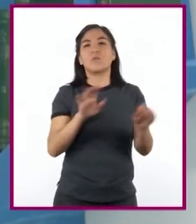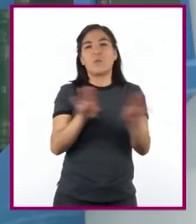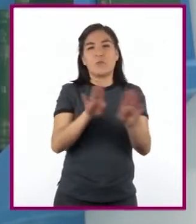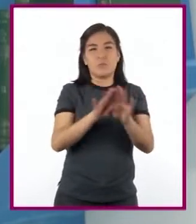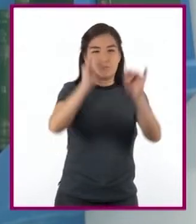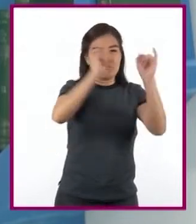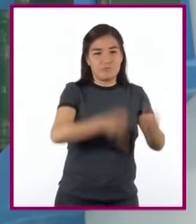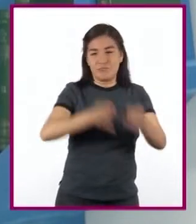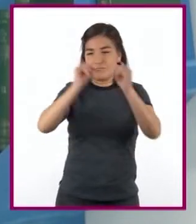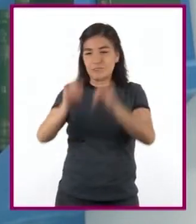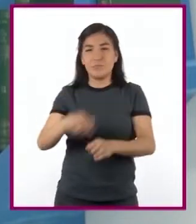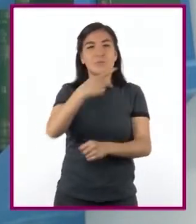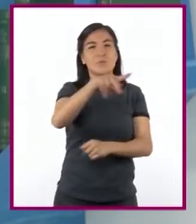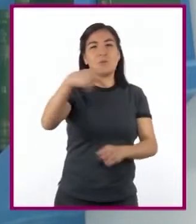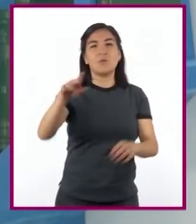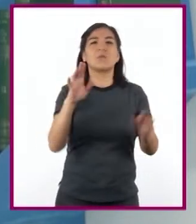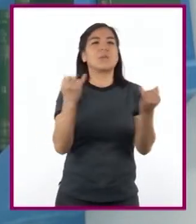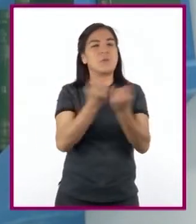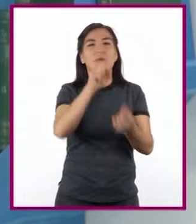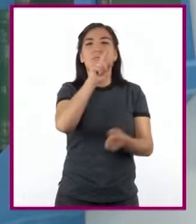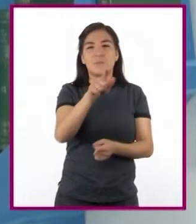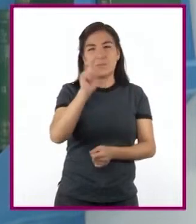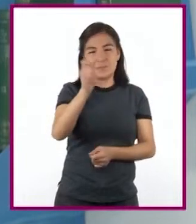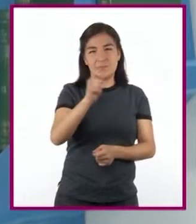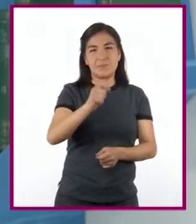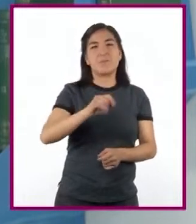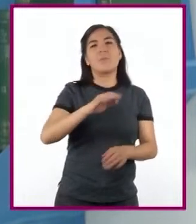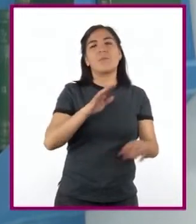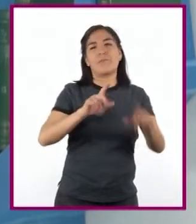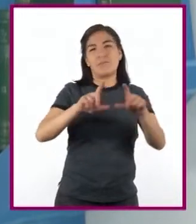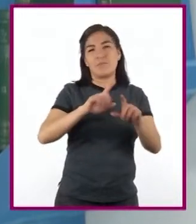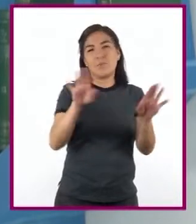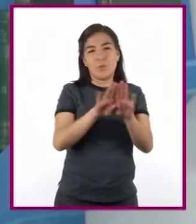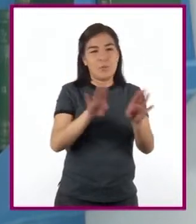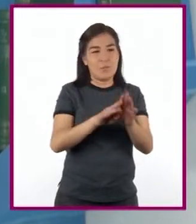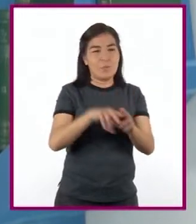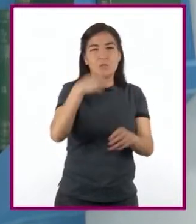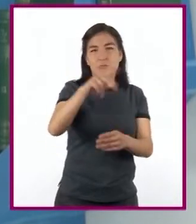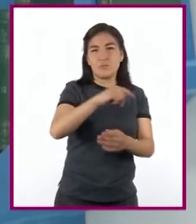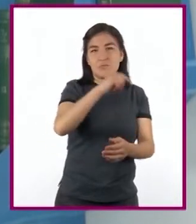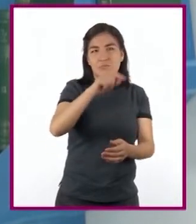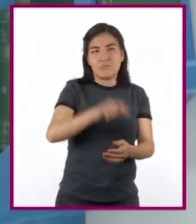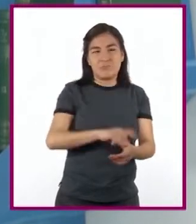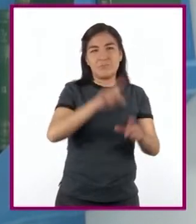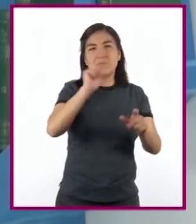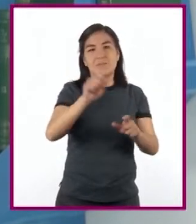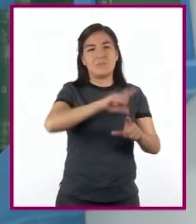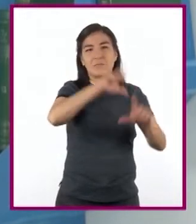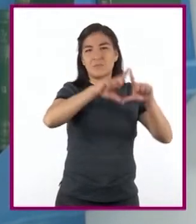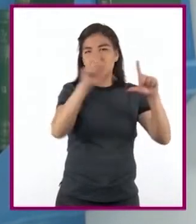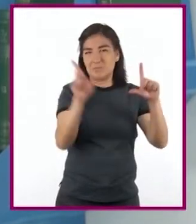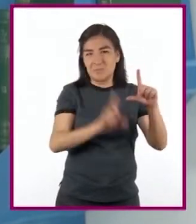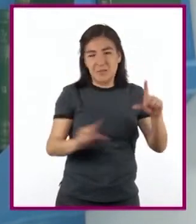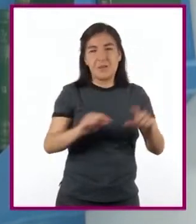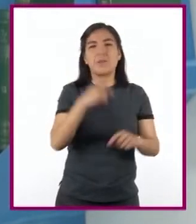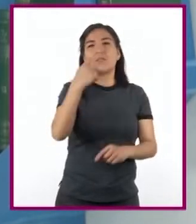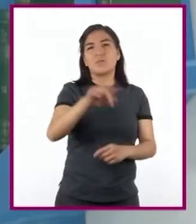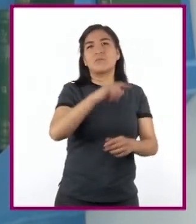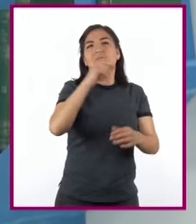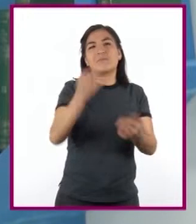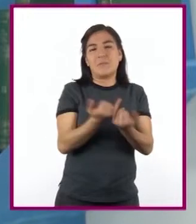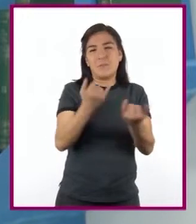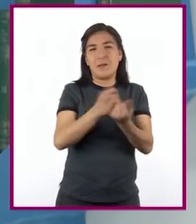propia distinta de la madre patria y un complejo de intereses locales, las más de las